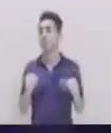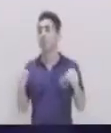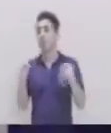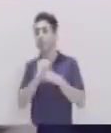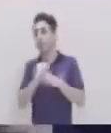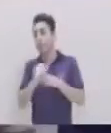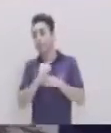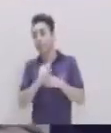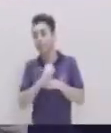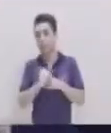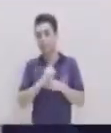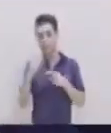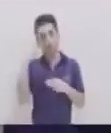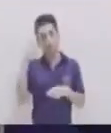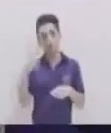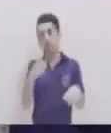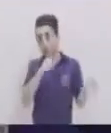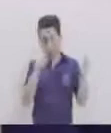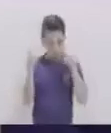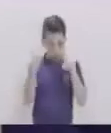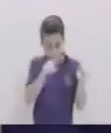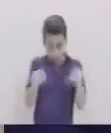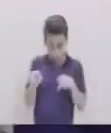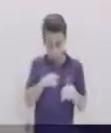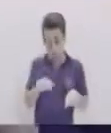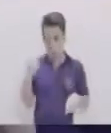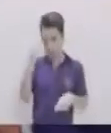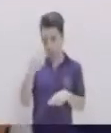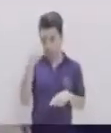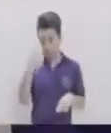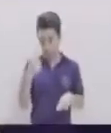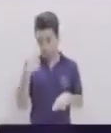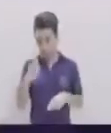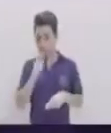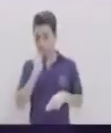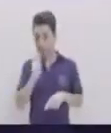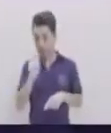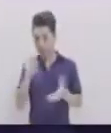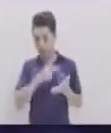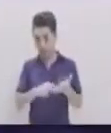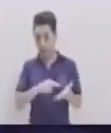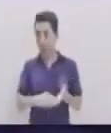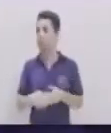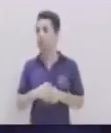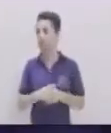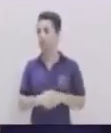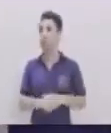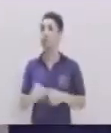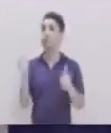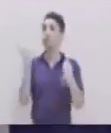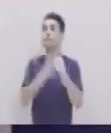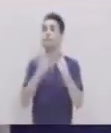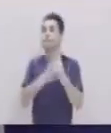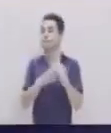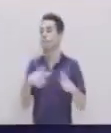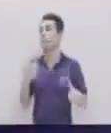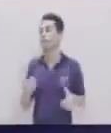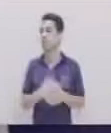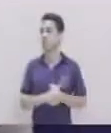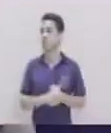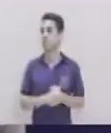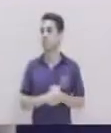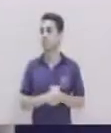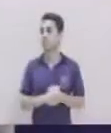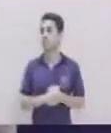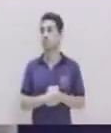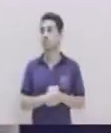de ejercicios que favorecen los movimientos oculares para mejorar nuestra lectura. Ejercicio número 1.